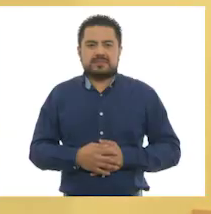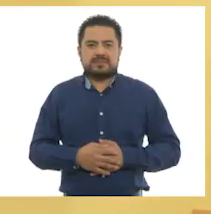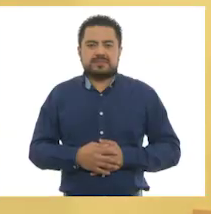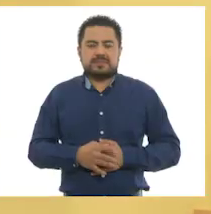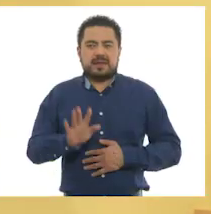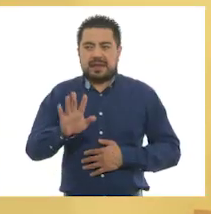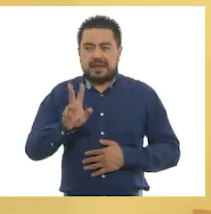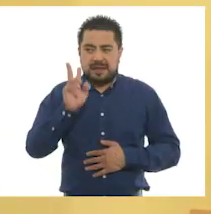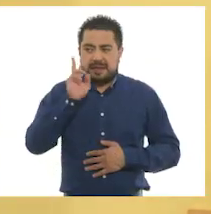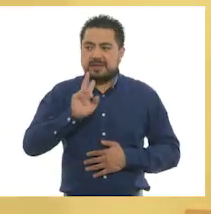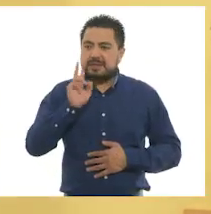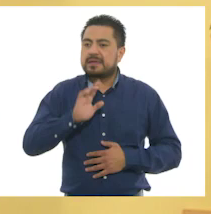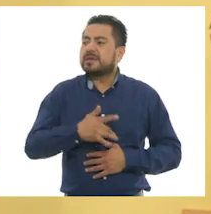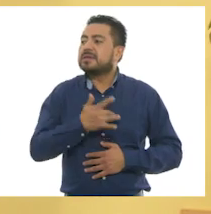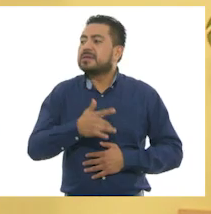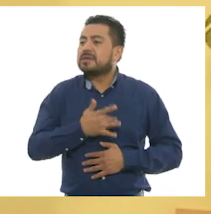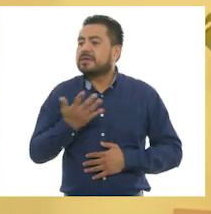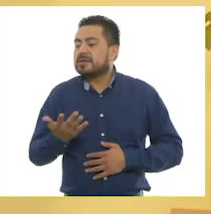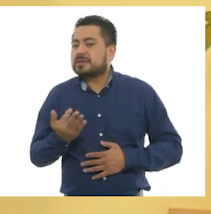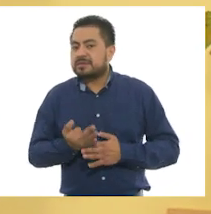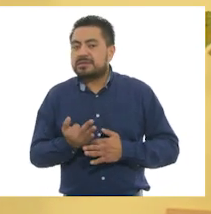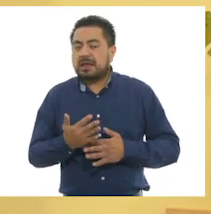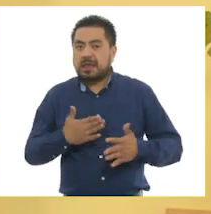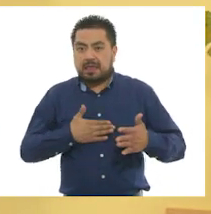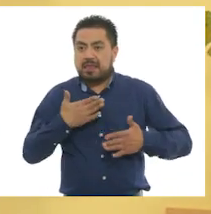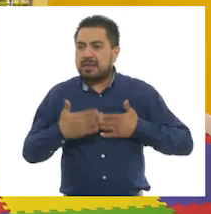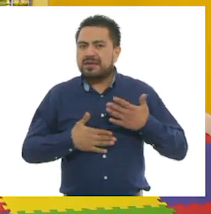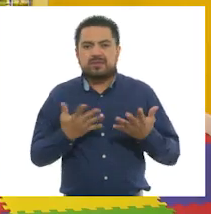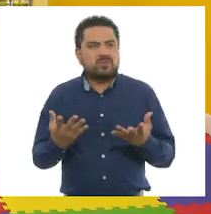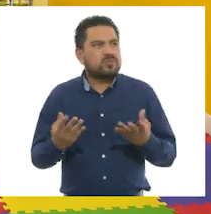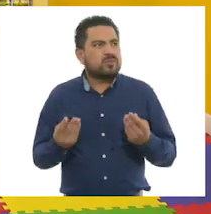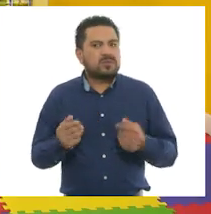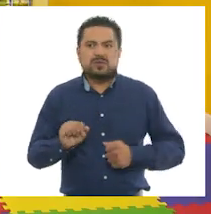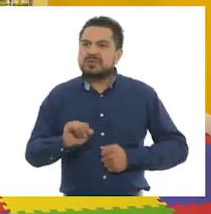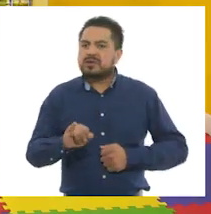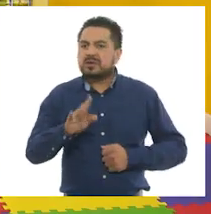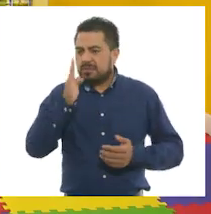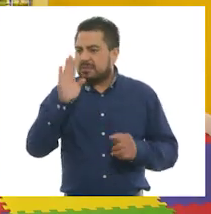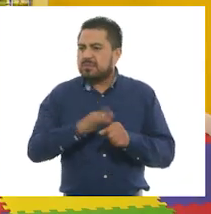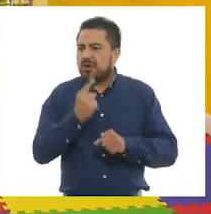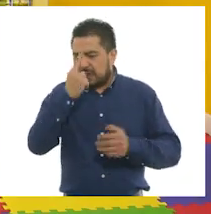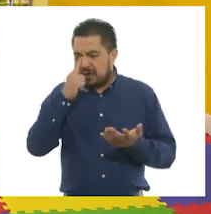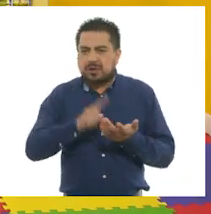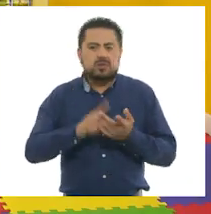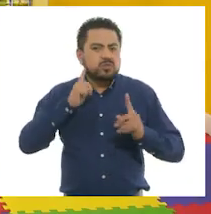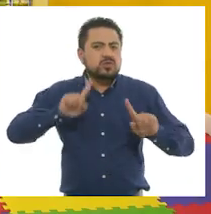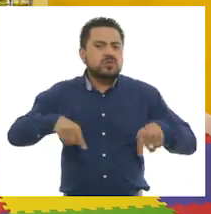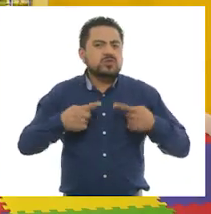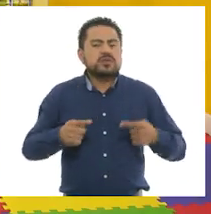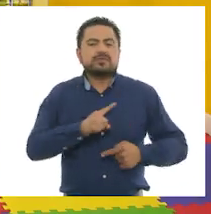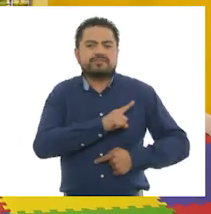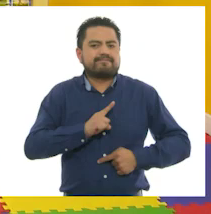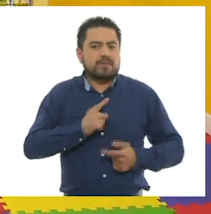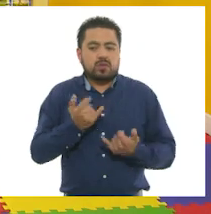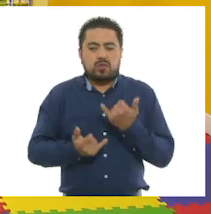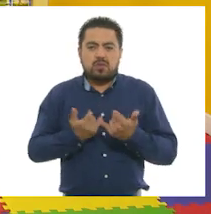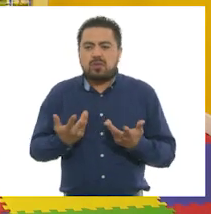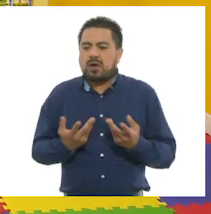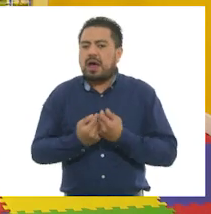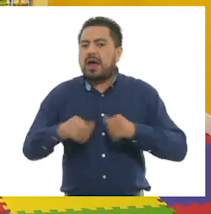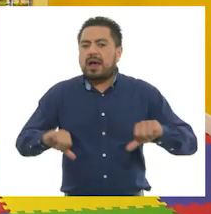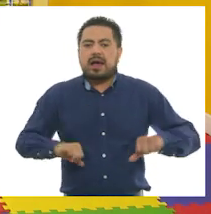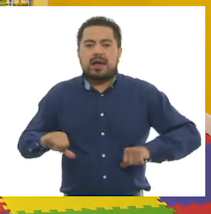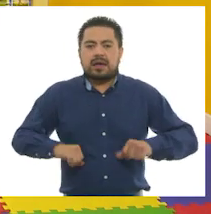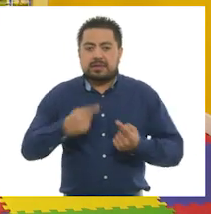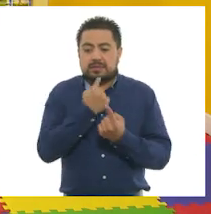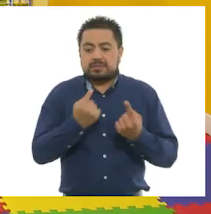A ver, Adriana, ¿qué te pareció? ¿Te divertiste? Mucho. ¿Por qué crees que la música debe de estar presente en los juegos y actividades